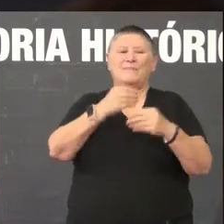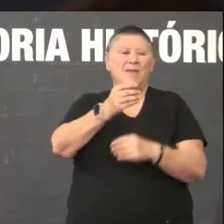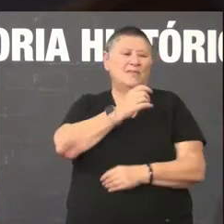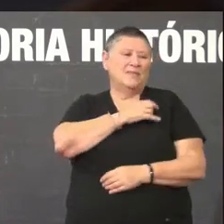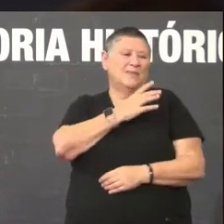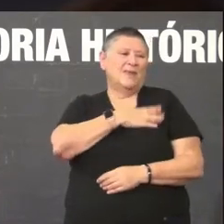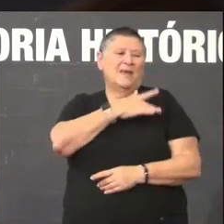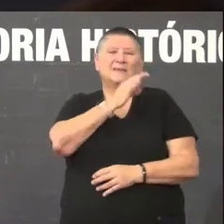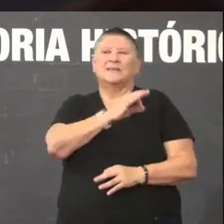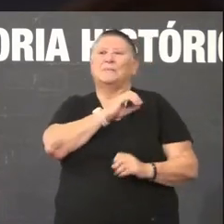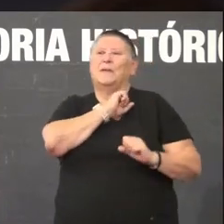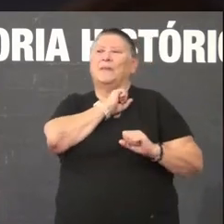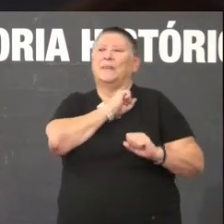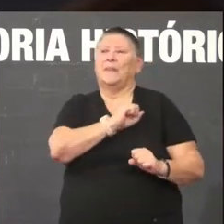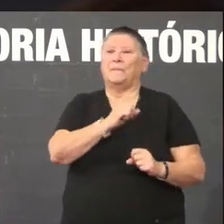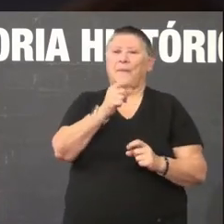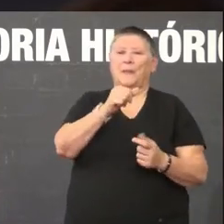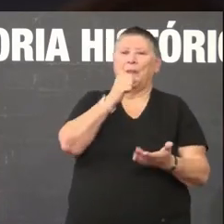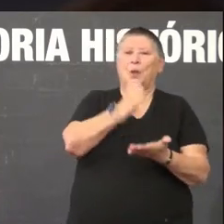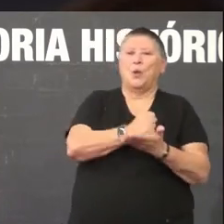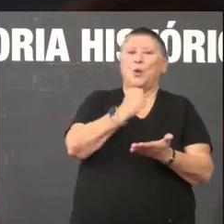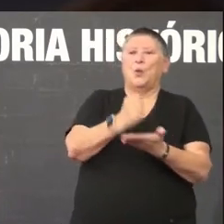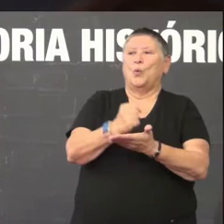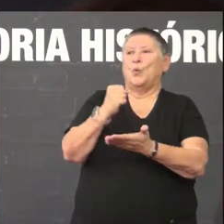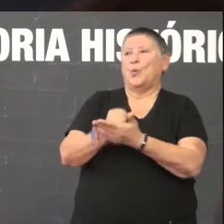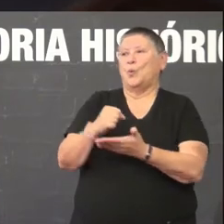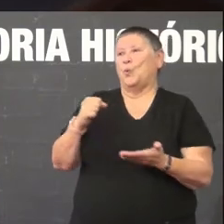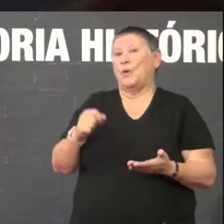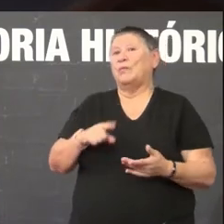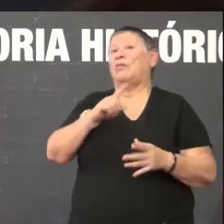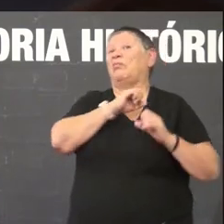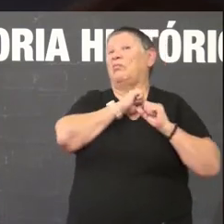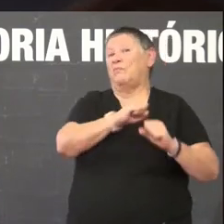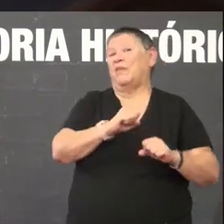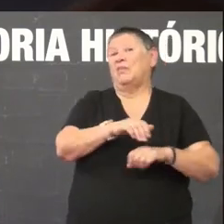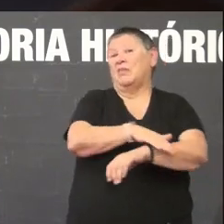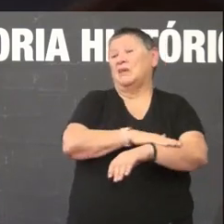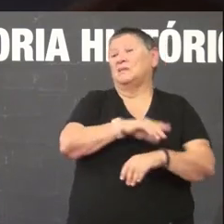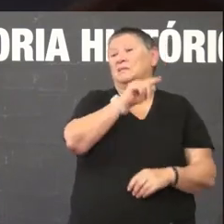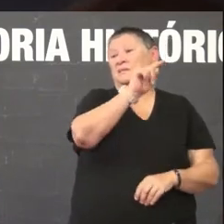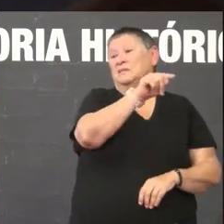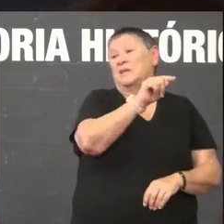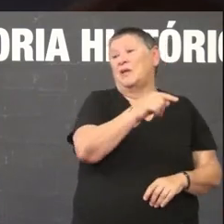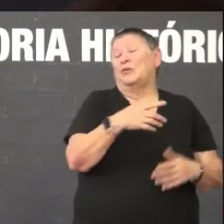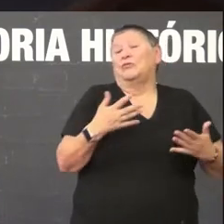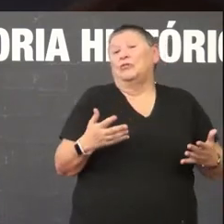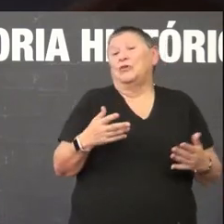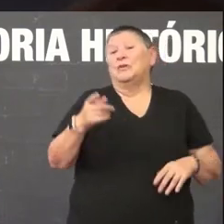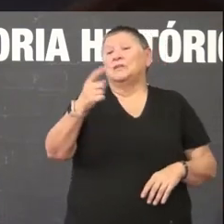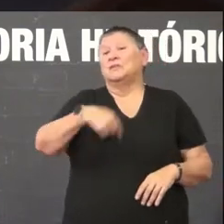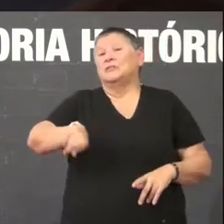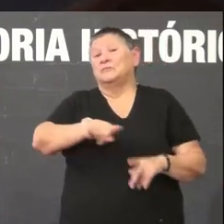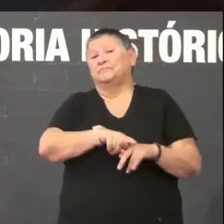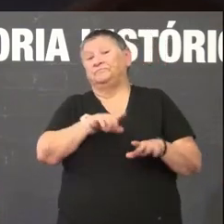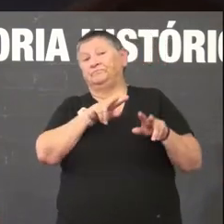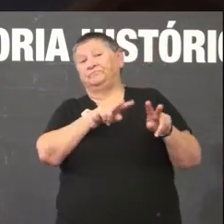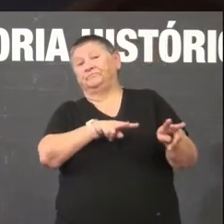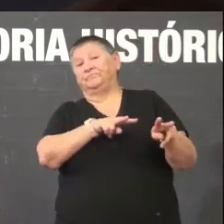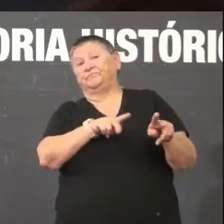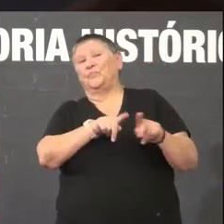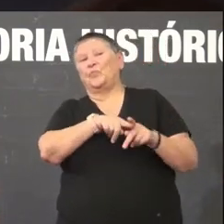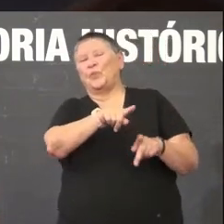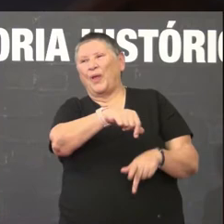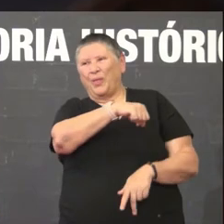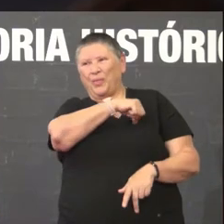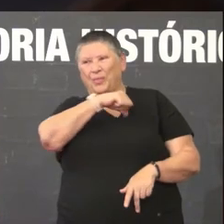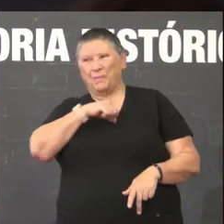das cuotas dependentes do Estado e por tanto se cuestiona moi moito a